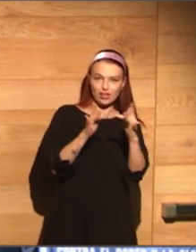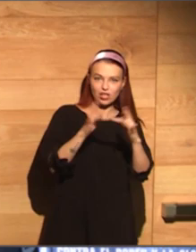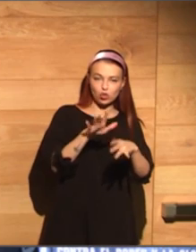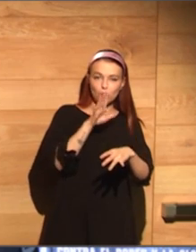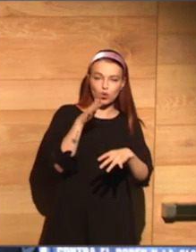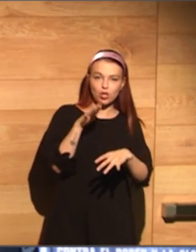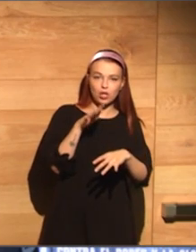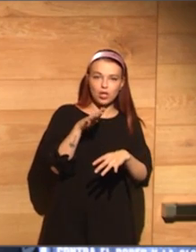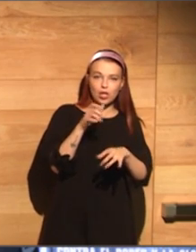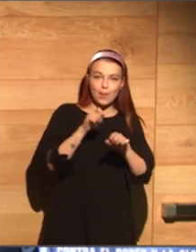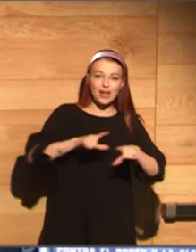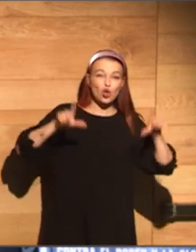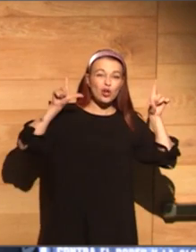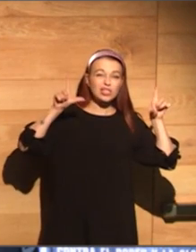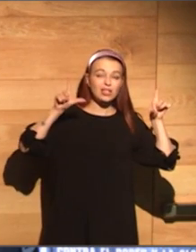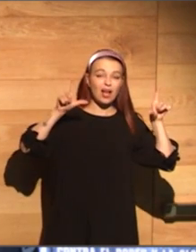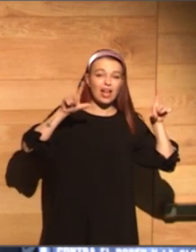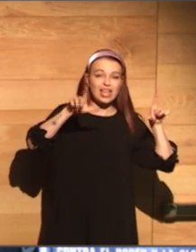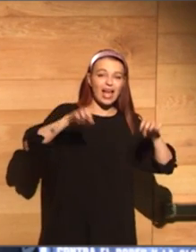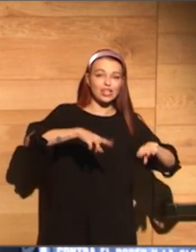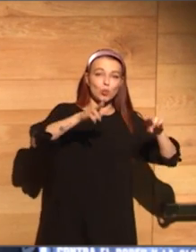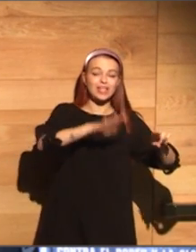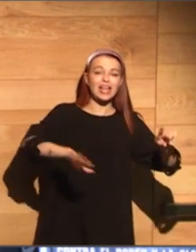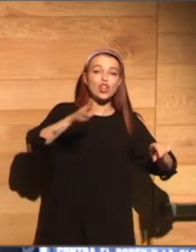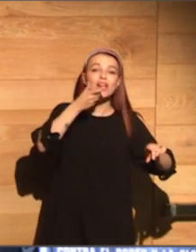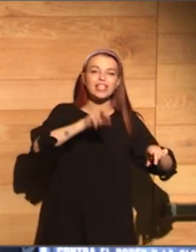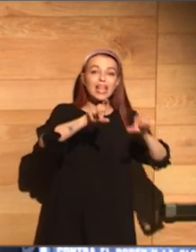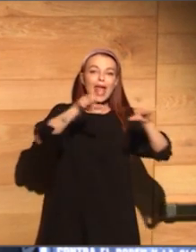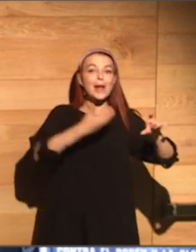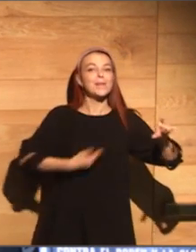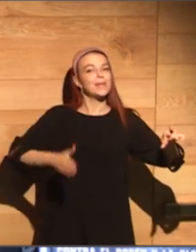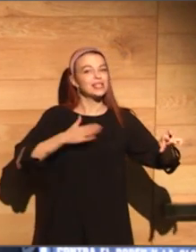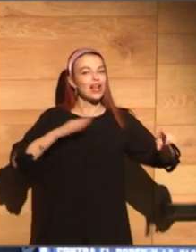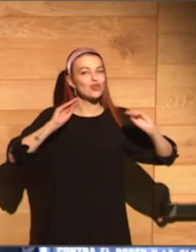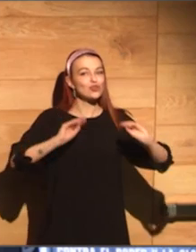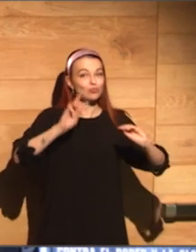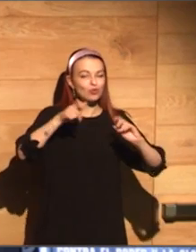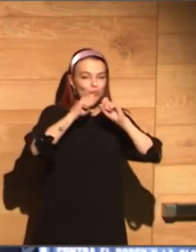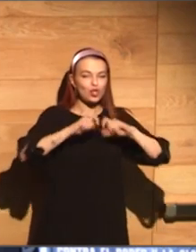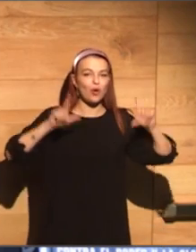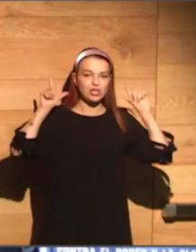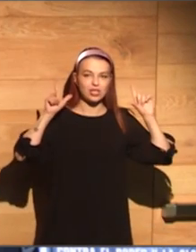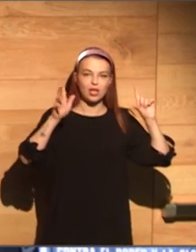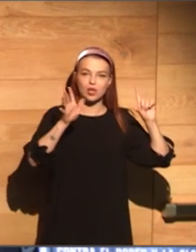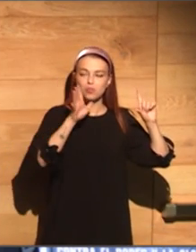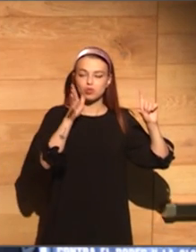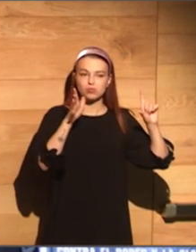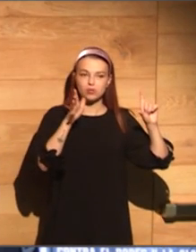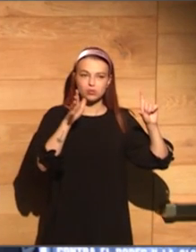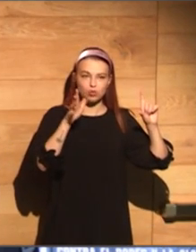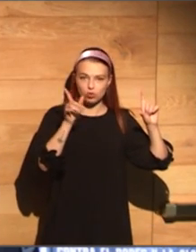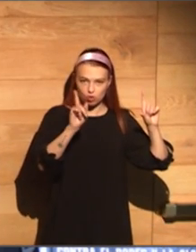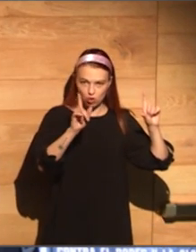Aza. Es el empresario, es el... Que no es... Claro, Arturo lo ha descrito como alguien que trata de ganarse la vida con... No, es un